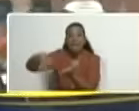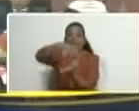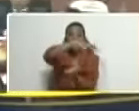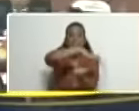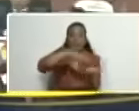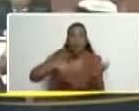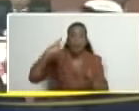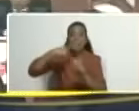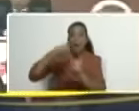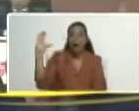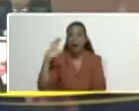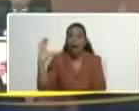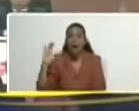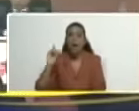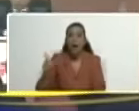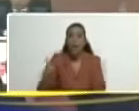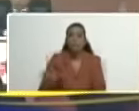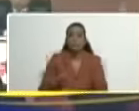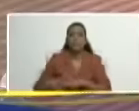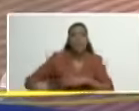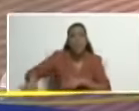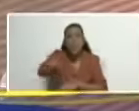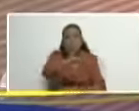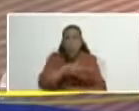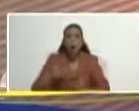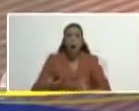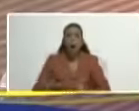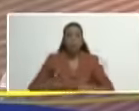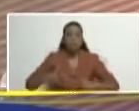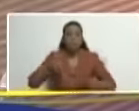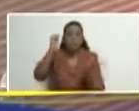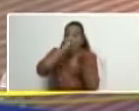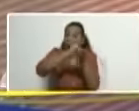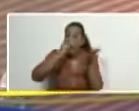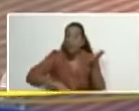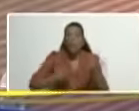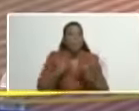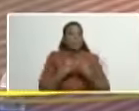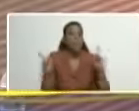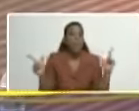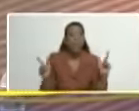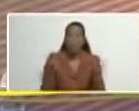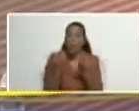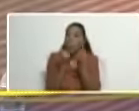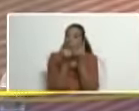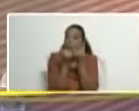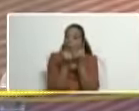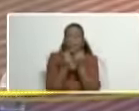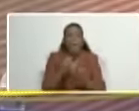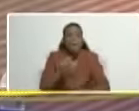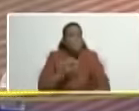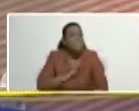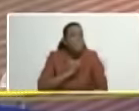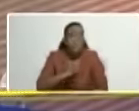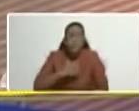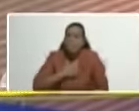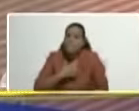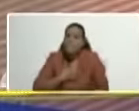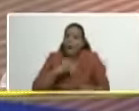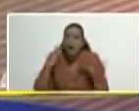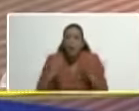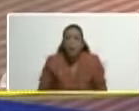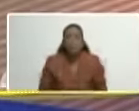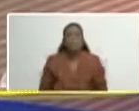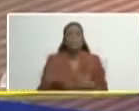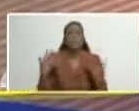Caracas, y se convierta en un acta de independencia económica y soberana de la industria petrolera